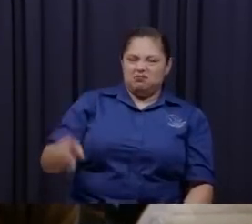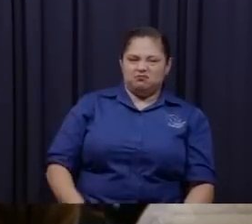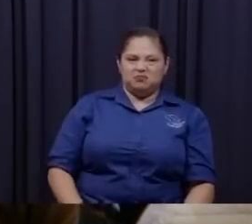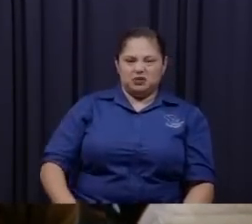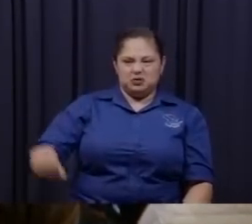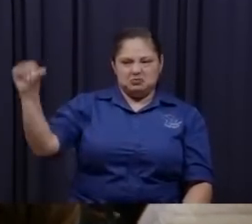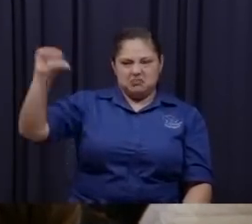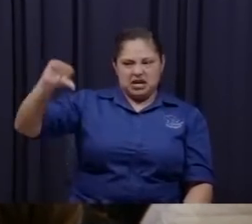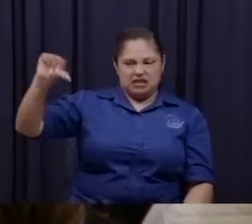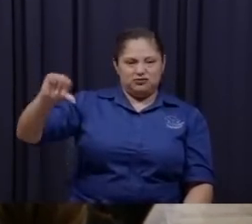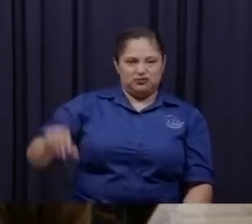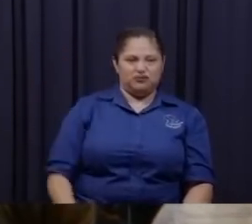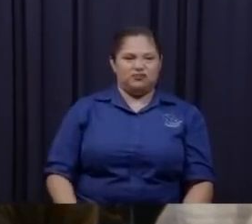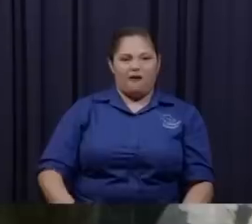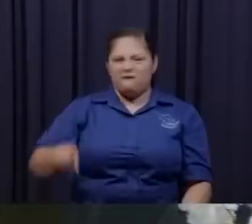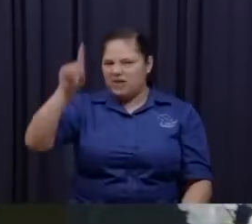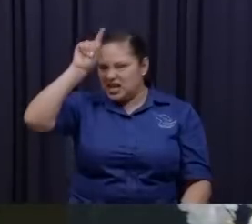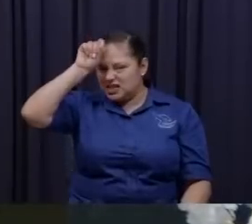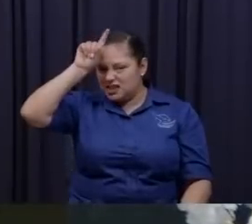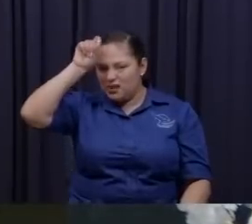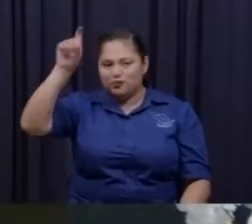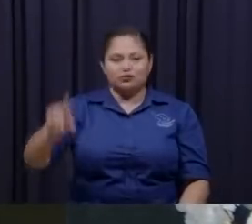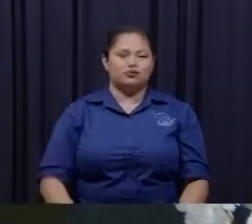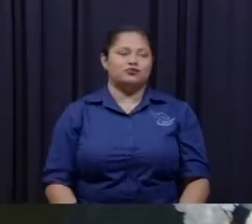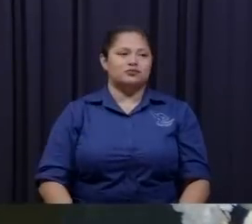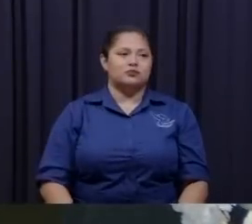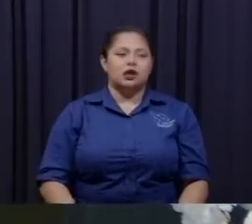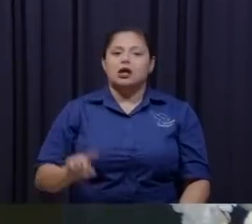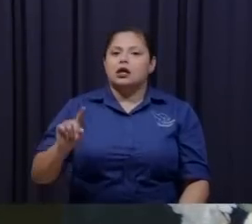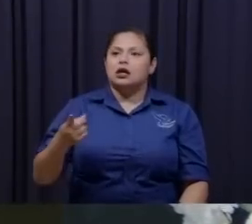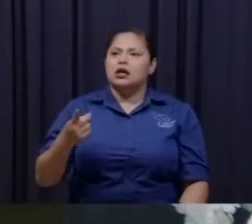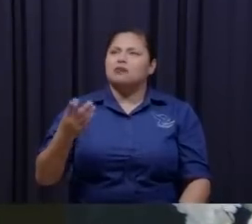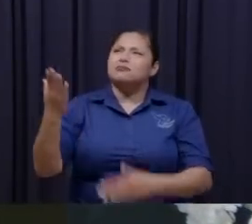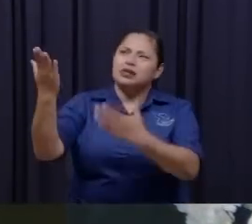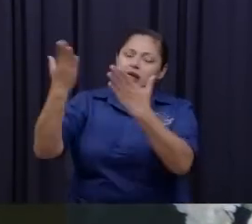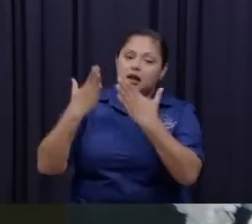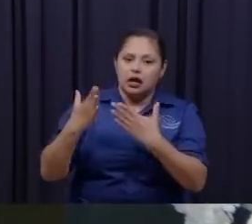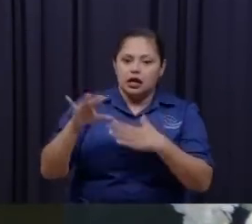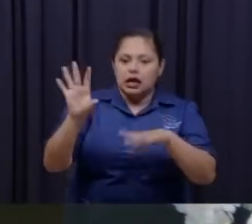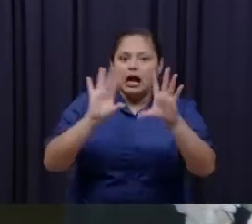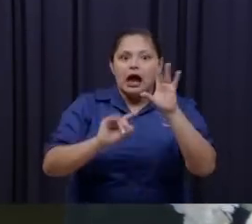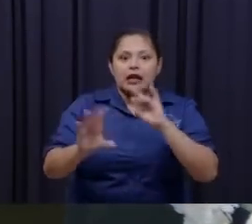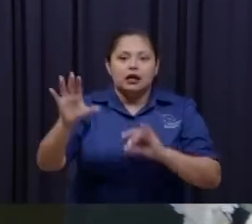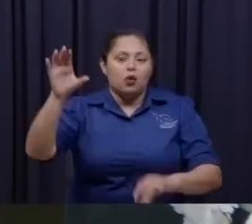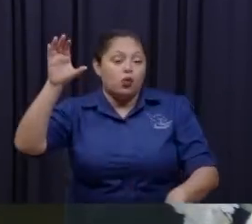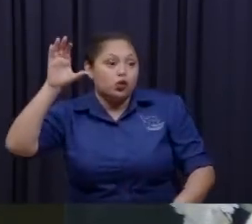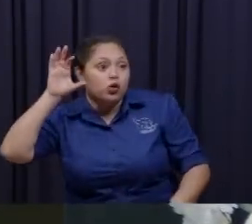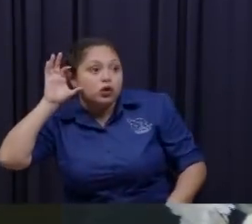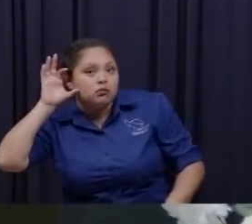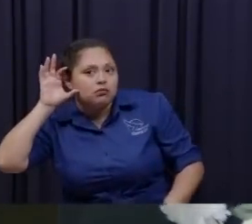espantosos ahorita, hombre. Ay, ¿quién me diera? Y lo oyeron.